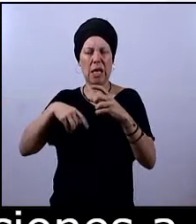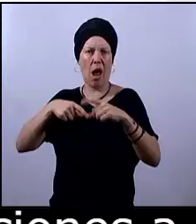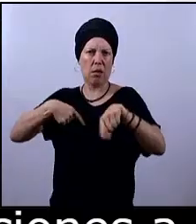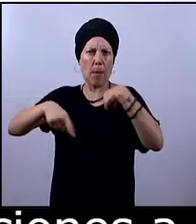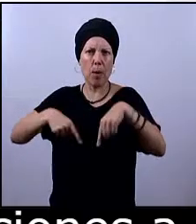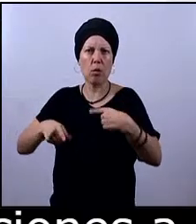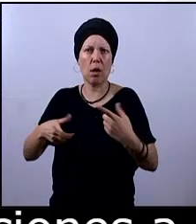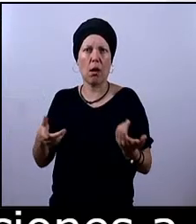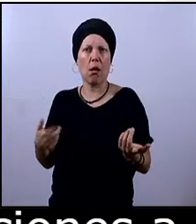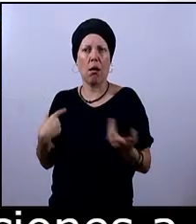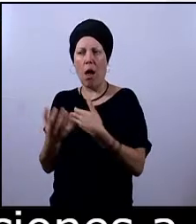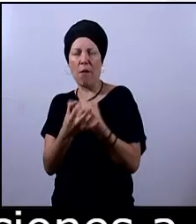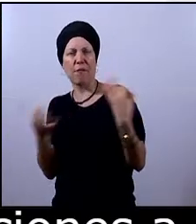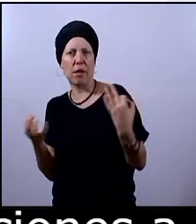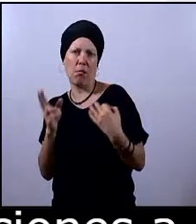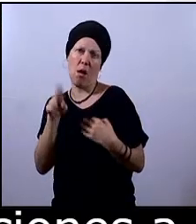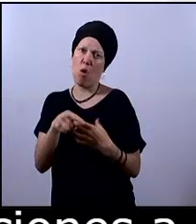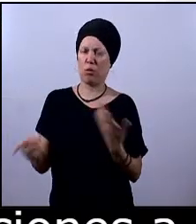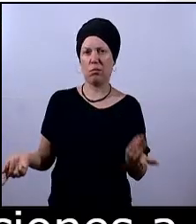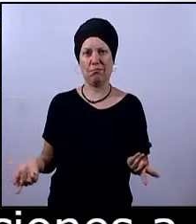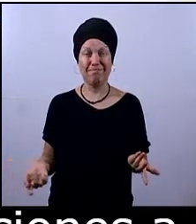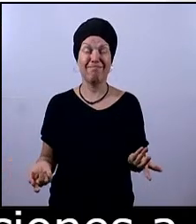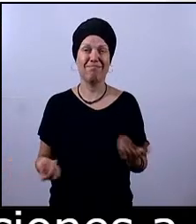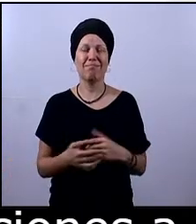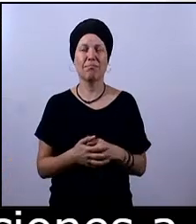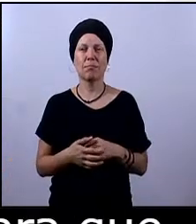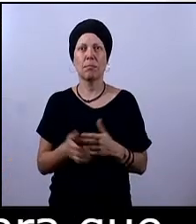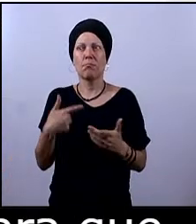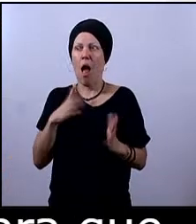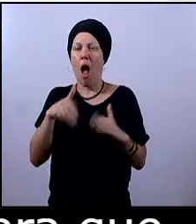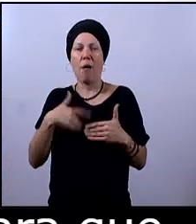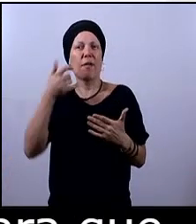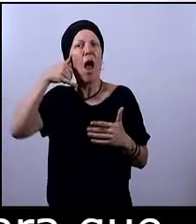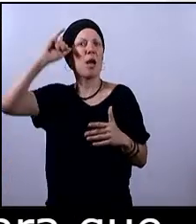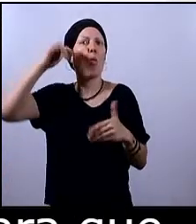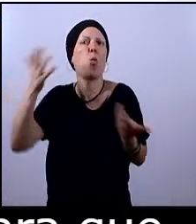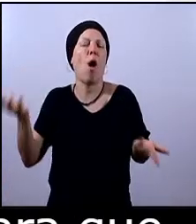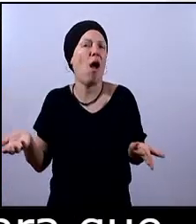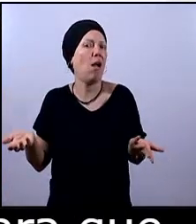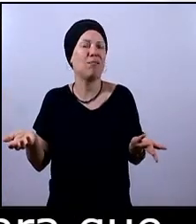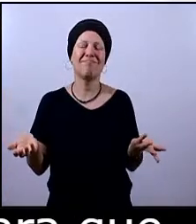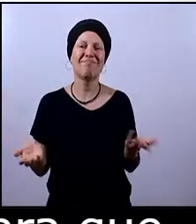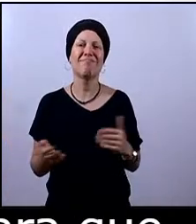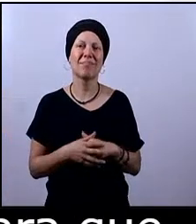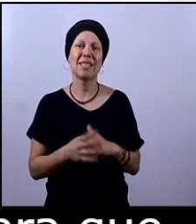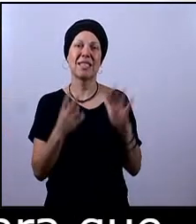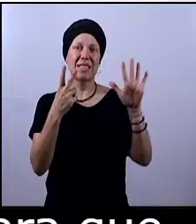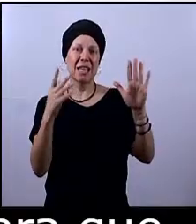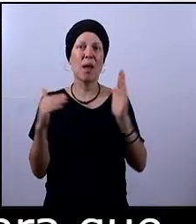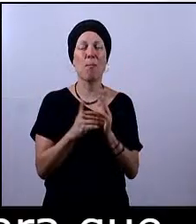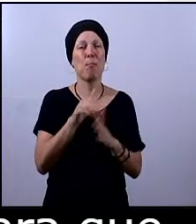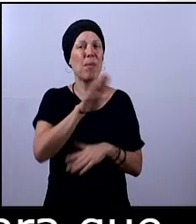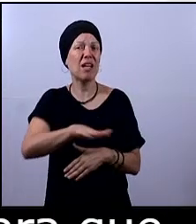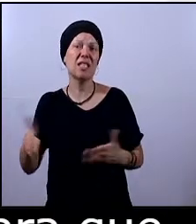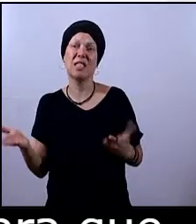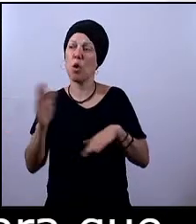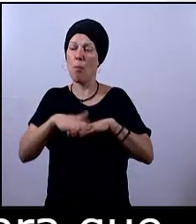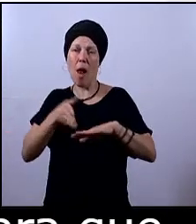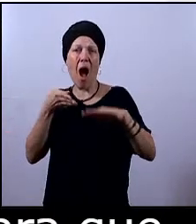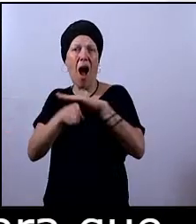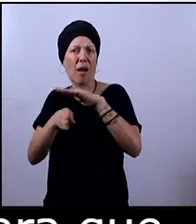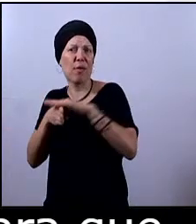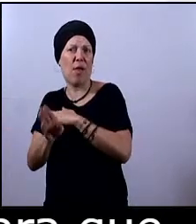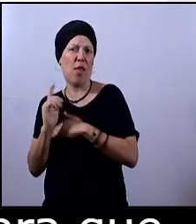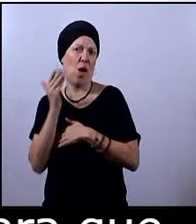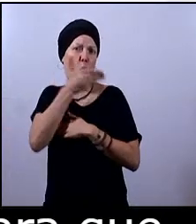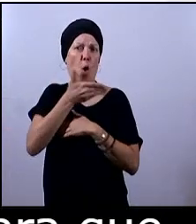no sean efectivamente prestadas. Y lo que está en juego, vuelvo a repetirlo, son 7.000 niños que puedan acceder a esos